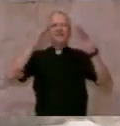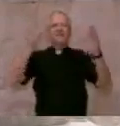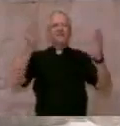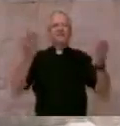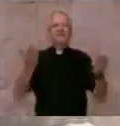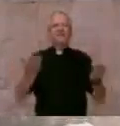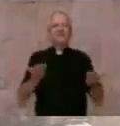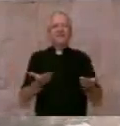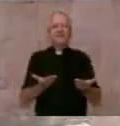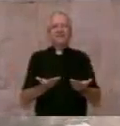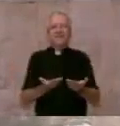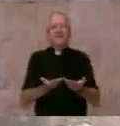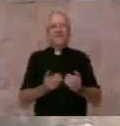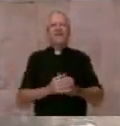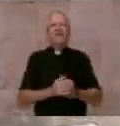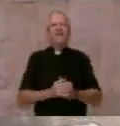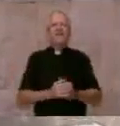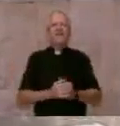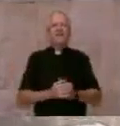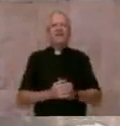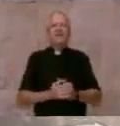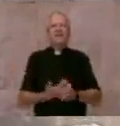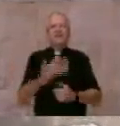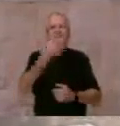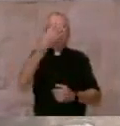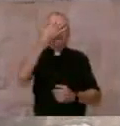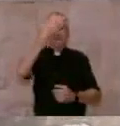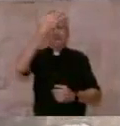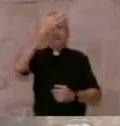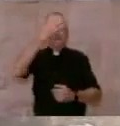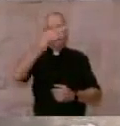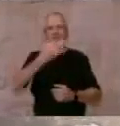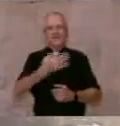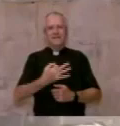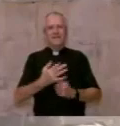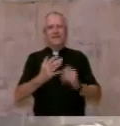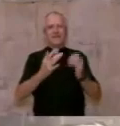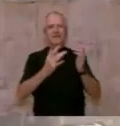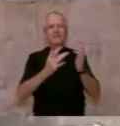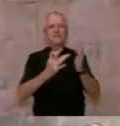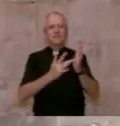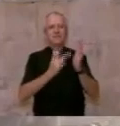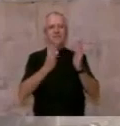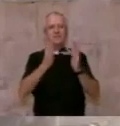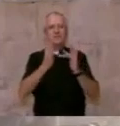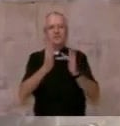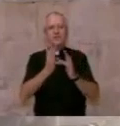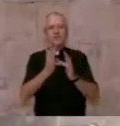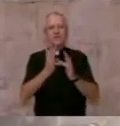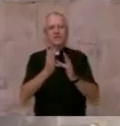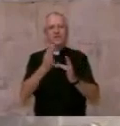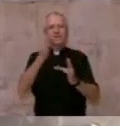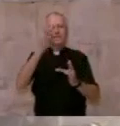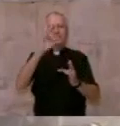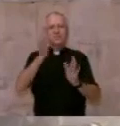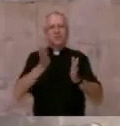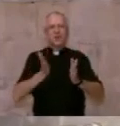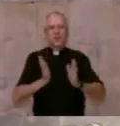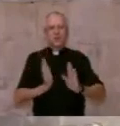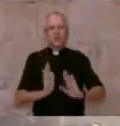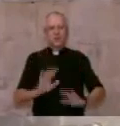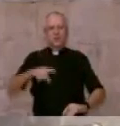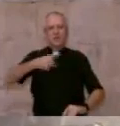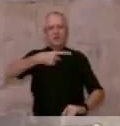Con el credo popular de Mosén Lluís Romeu. Creo en Dios, Padre